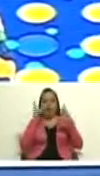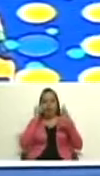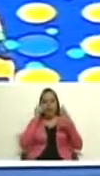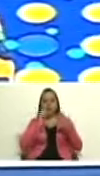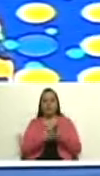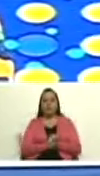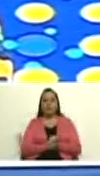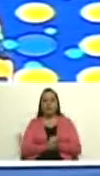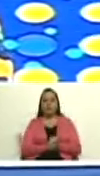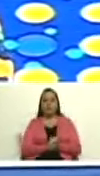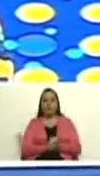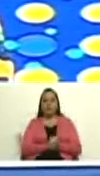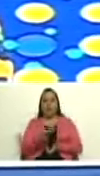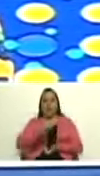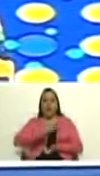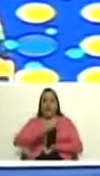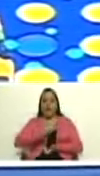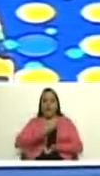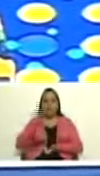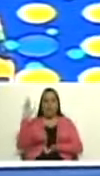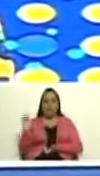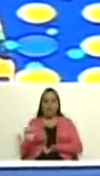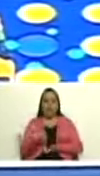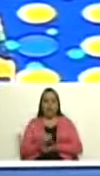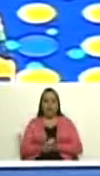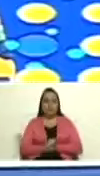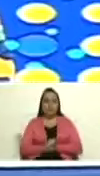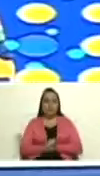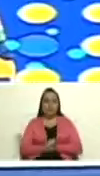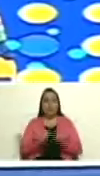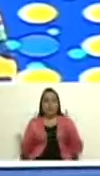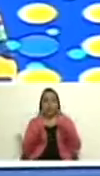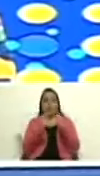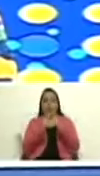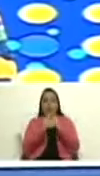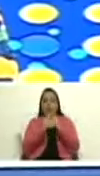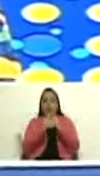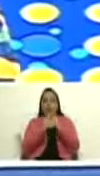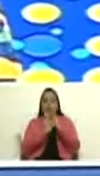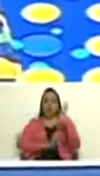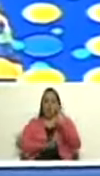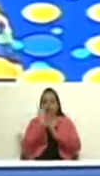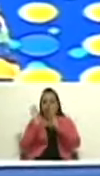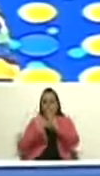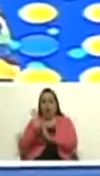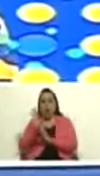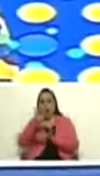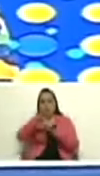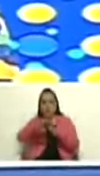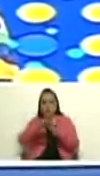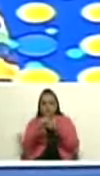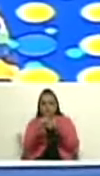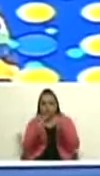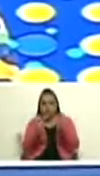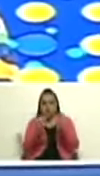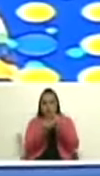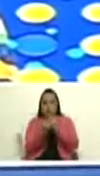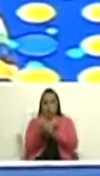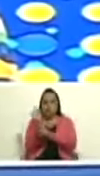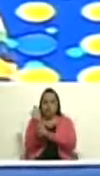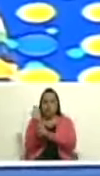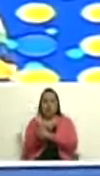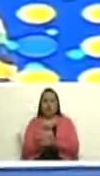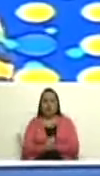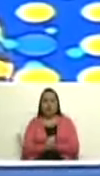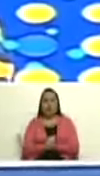Rangel, alcalde de Petare, de una casa de producción de plántulas.